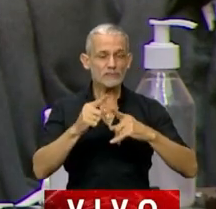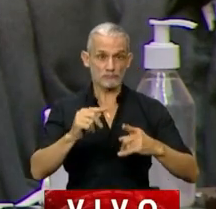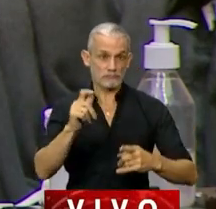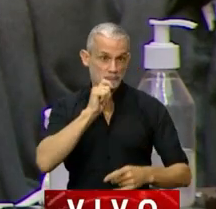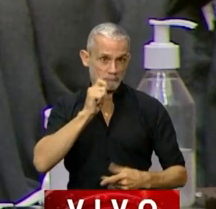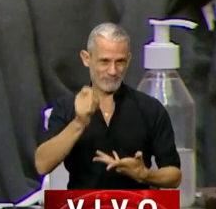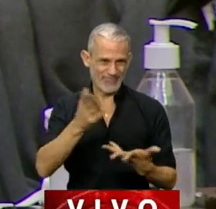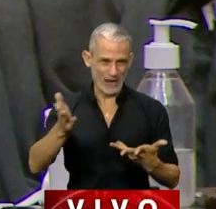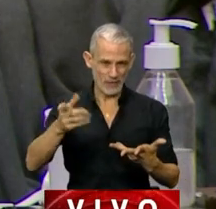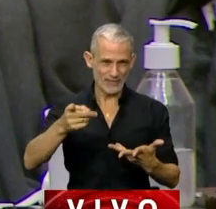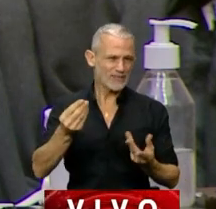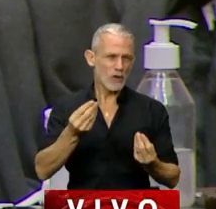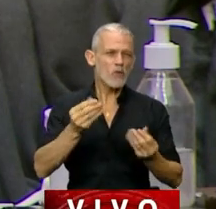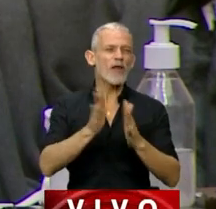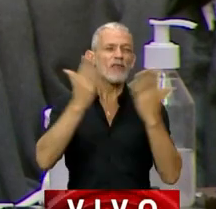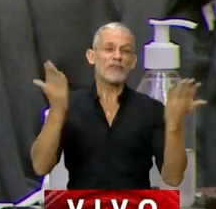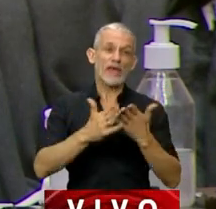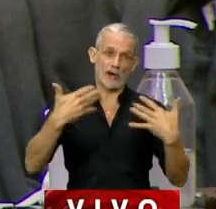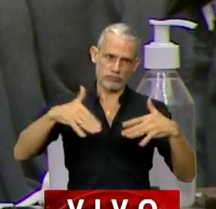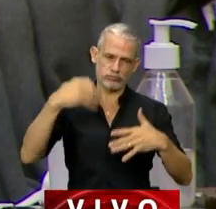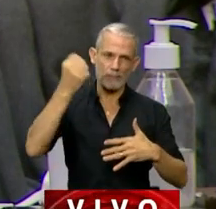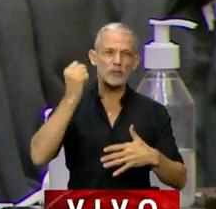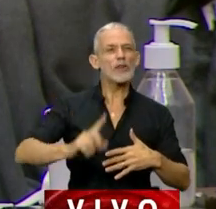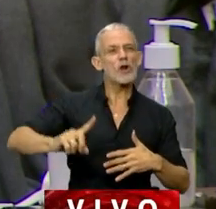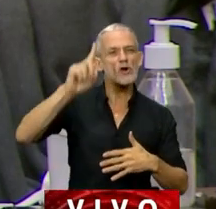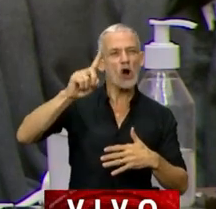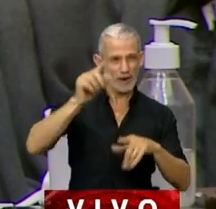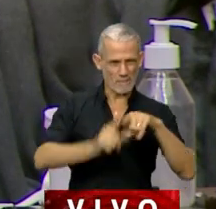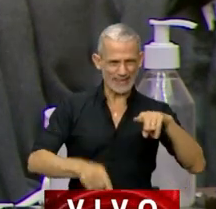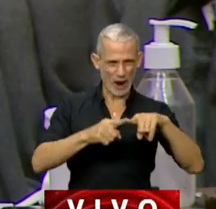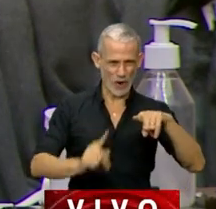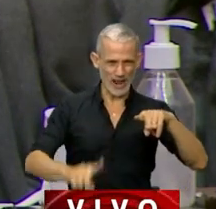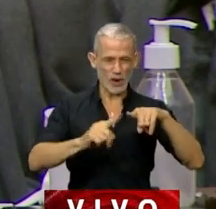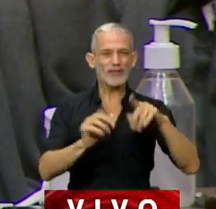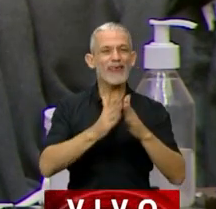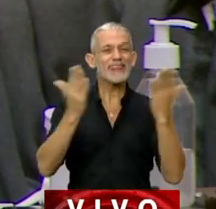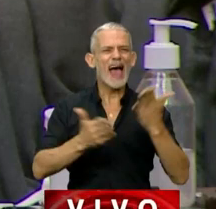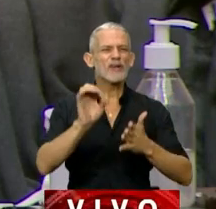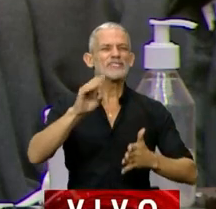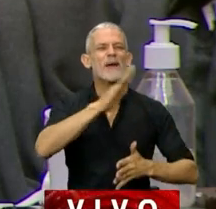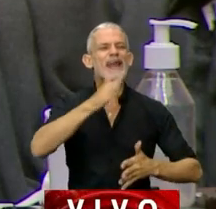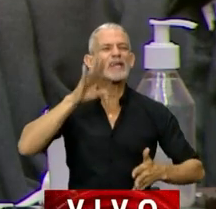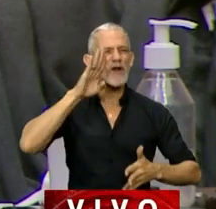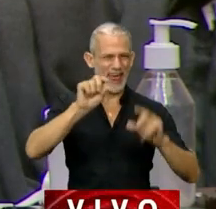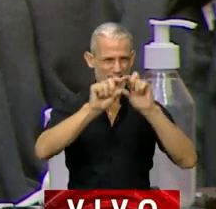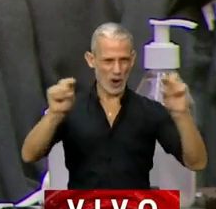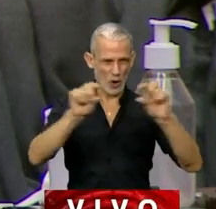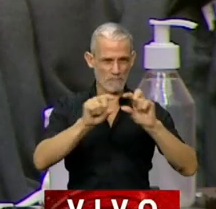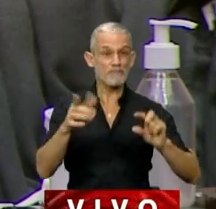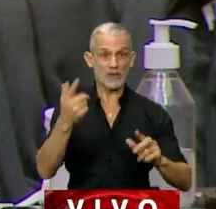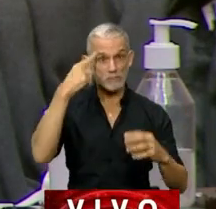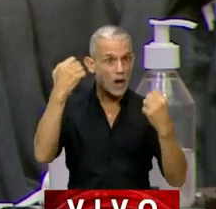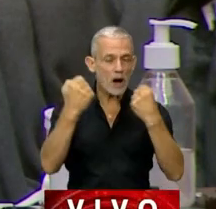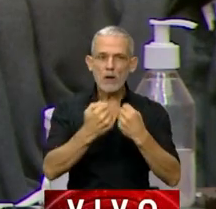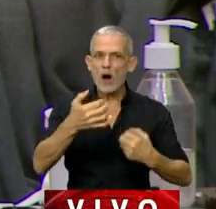una nota que dio en un diario muy importante del norte de la Patagonia, el diario Río Negro, y en